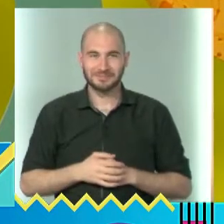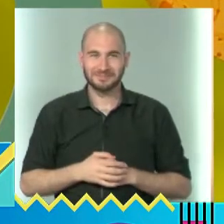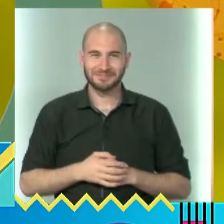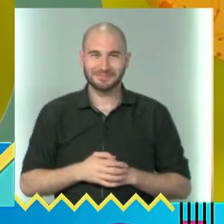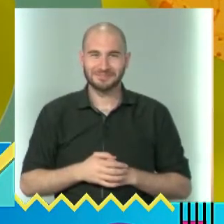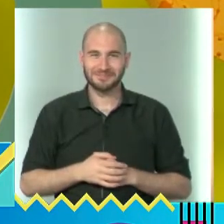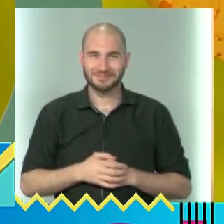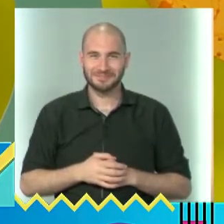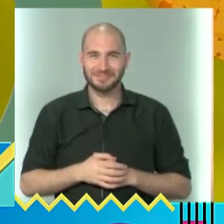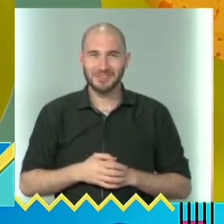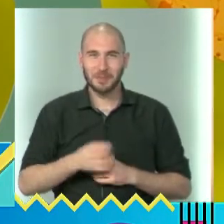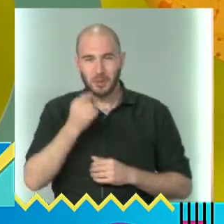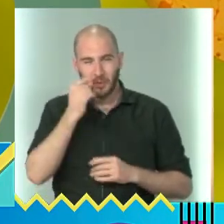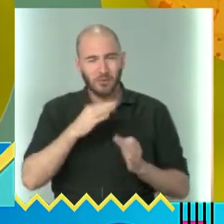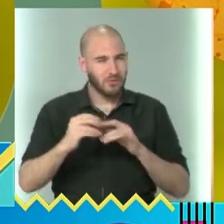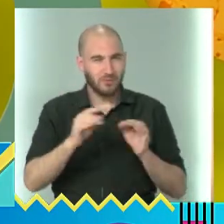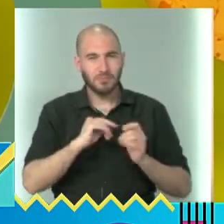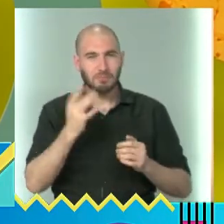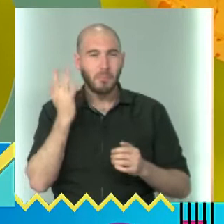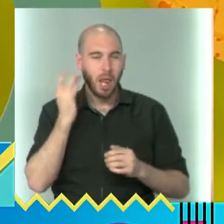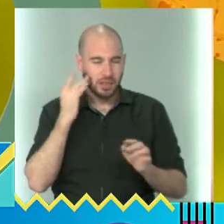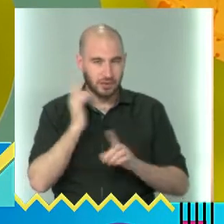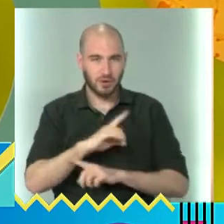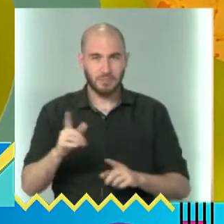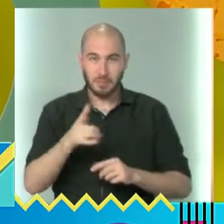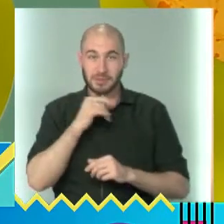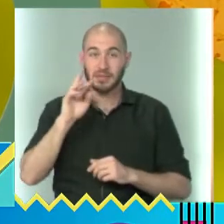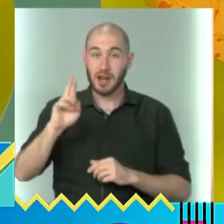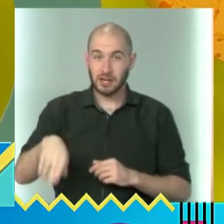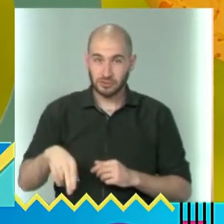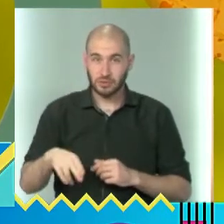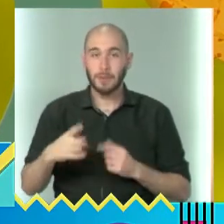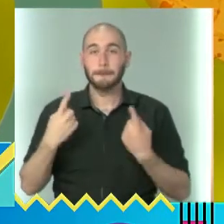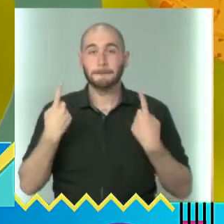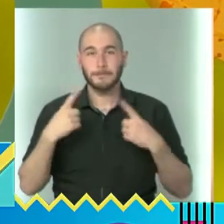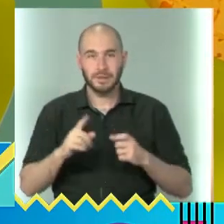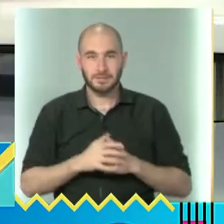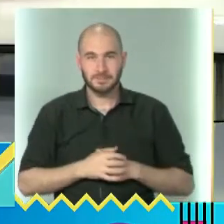ser demasiado polémico ni demasiado pesado, creo que tiene razón Nicolás, pero